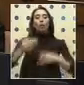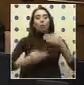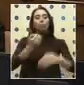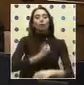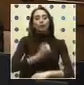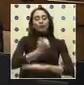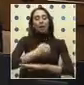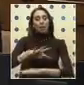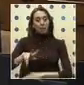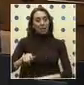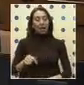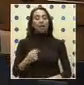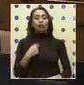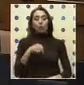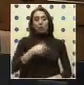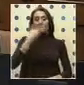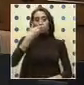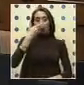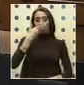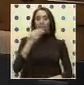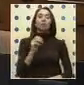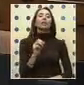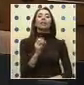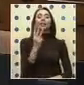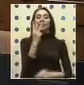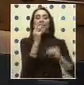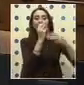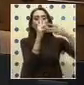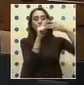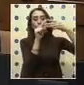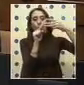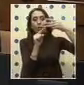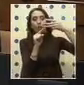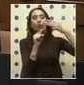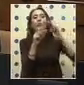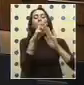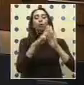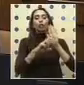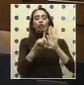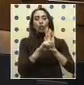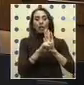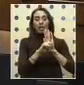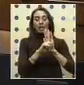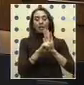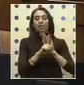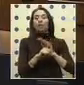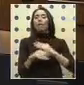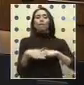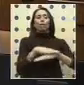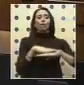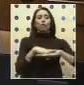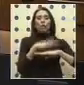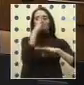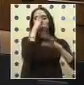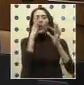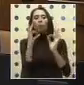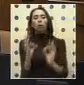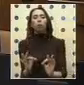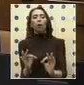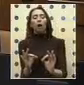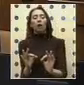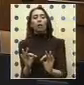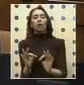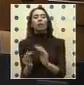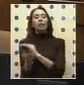Me referiré en esta intervención a los primeros tres literales del proyecto de ley, cuyos fundamentos son exactamente los mismos que